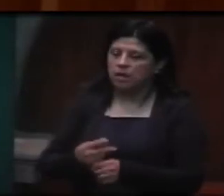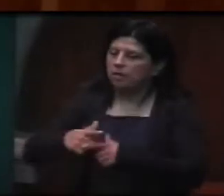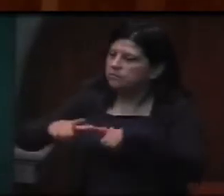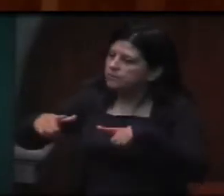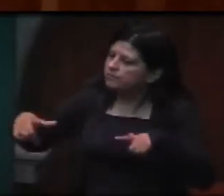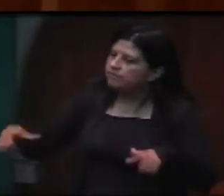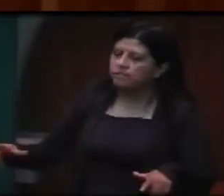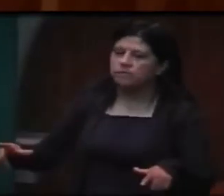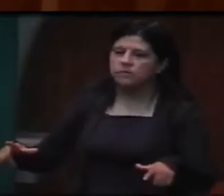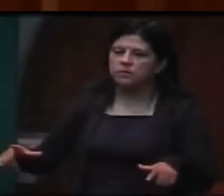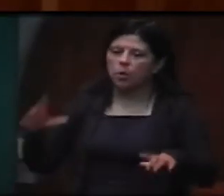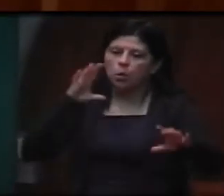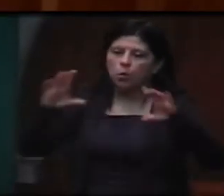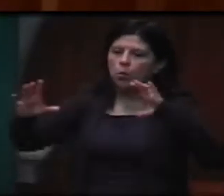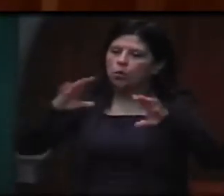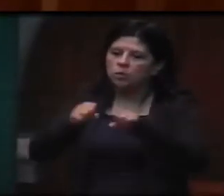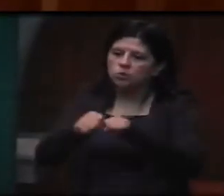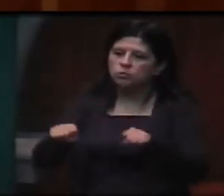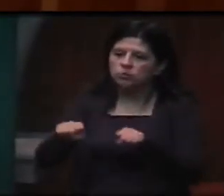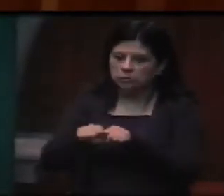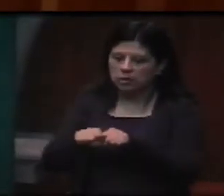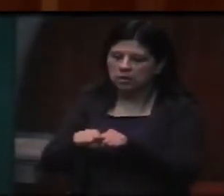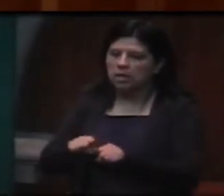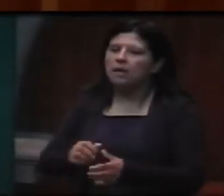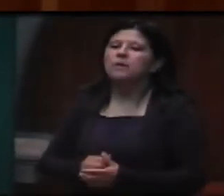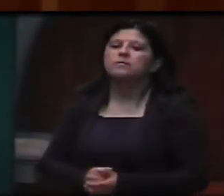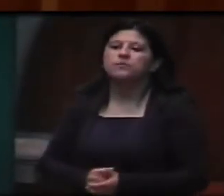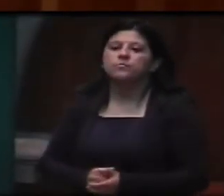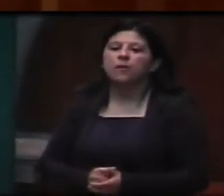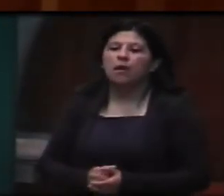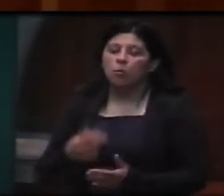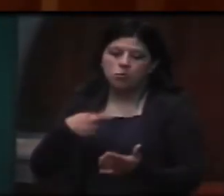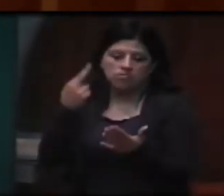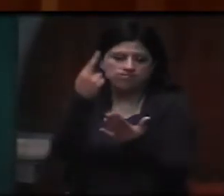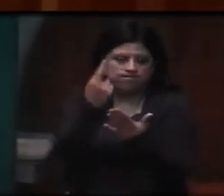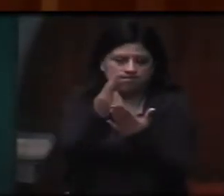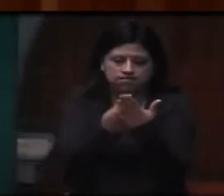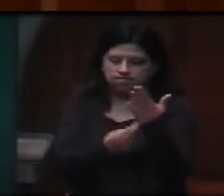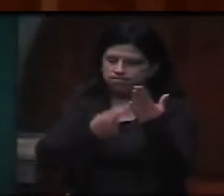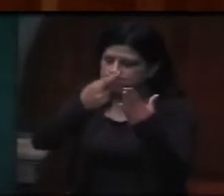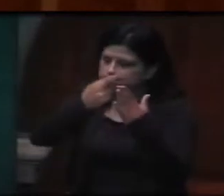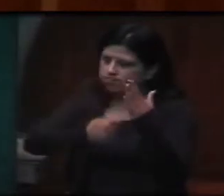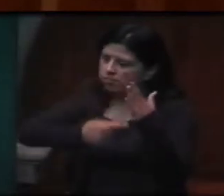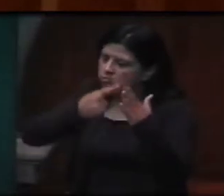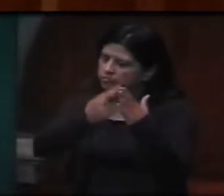Social serán regulados por el reglamento correspondiente.